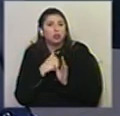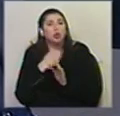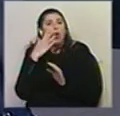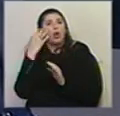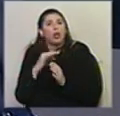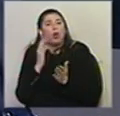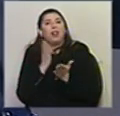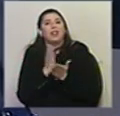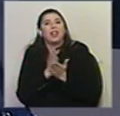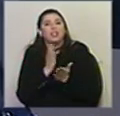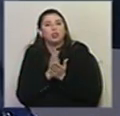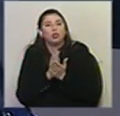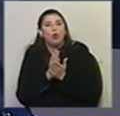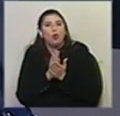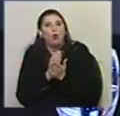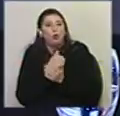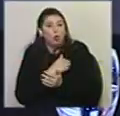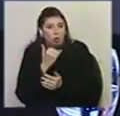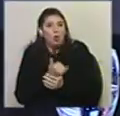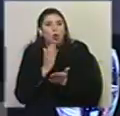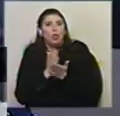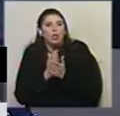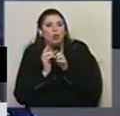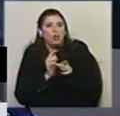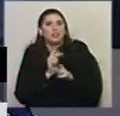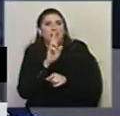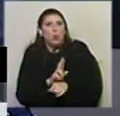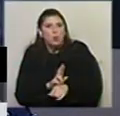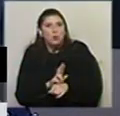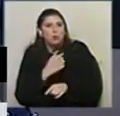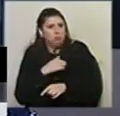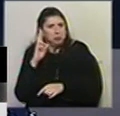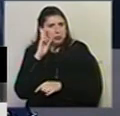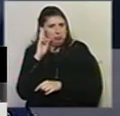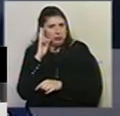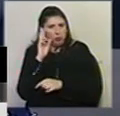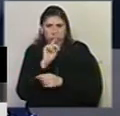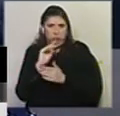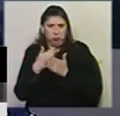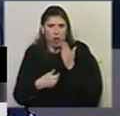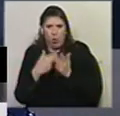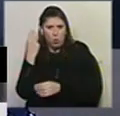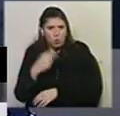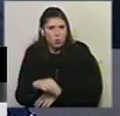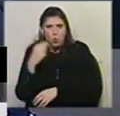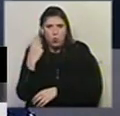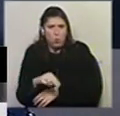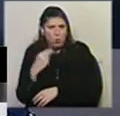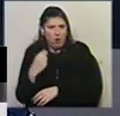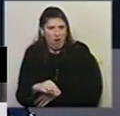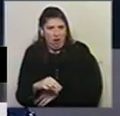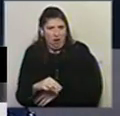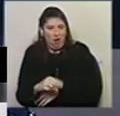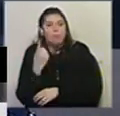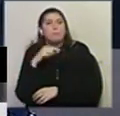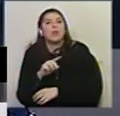recurso yo no lo sacaría nunca. Claro. Yo el derecho a un recurso lo respeto porque es un derecho de las personas. Yo creo que lo que hay que cargar es tener un